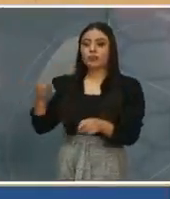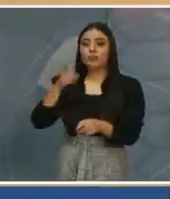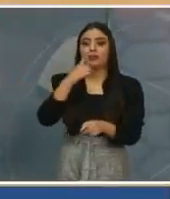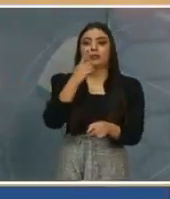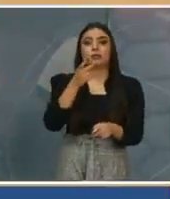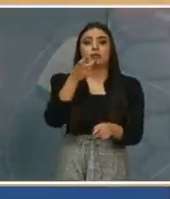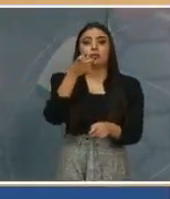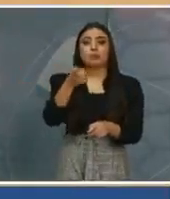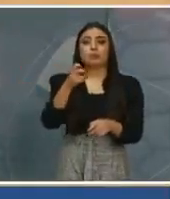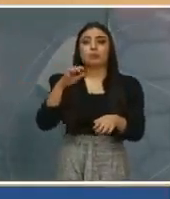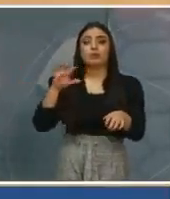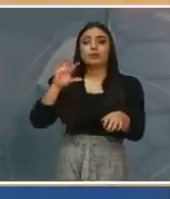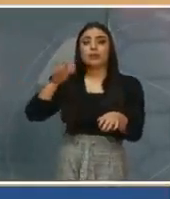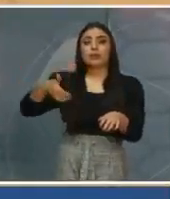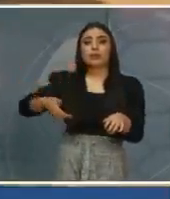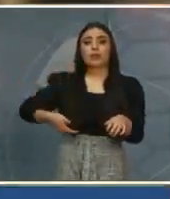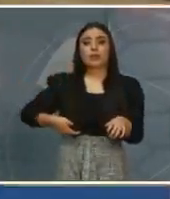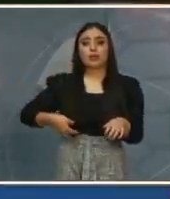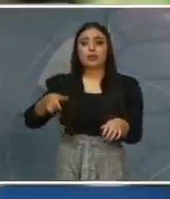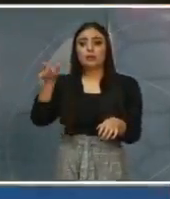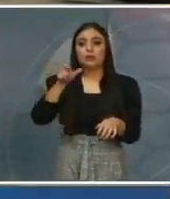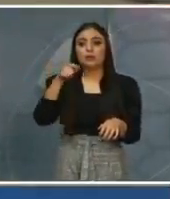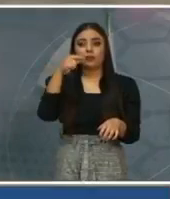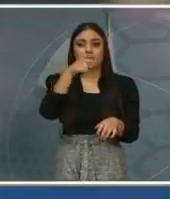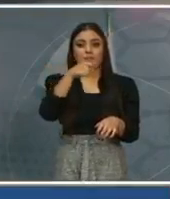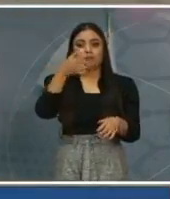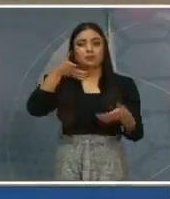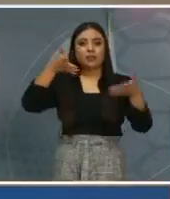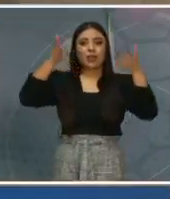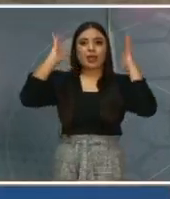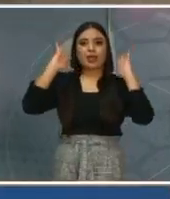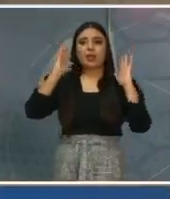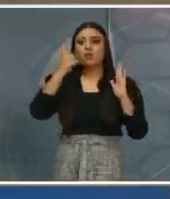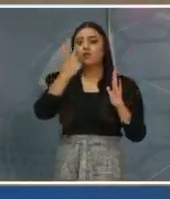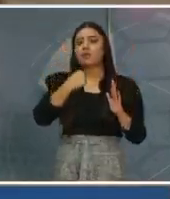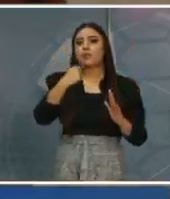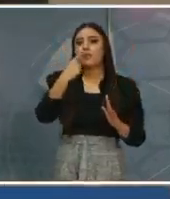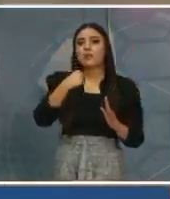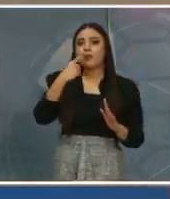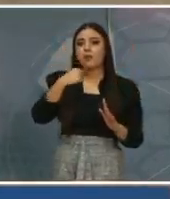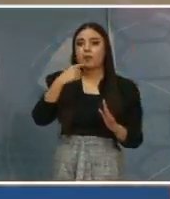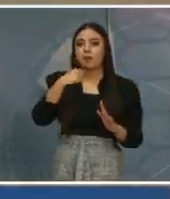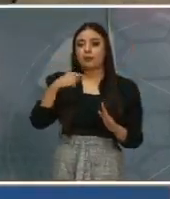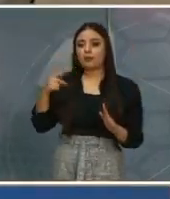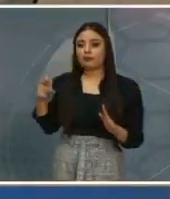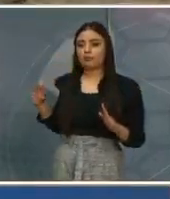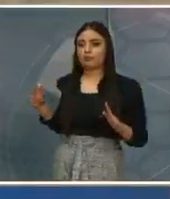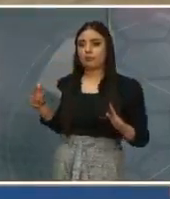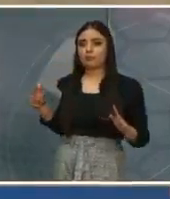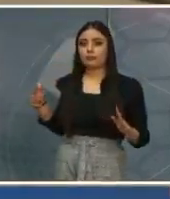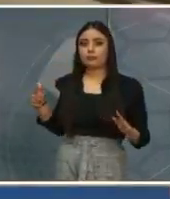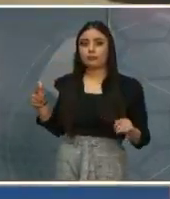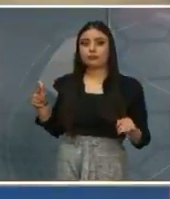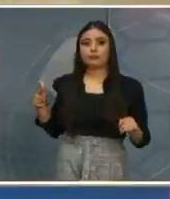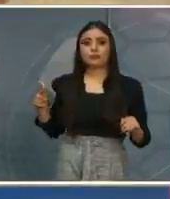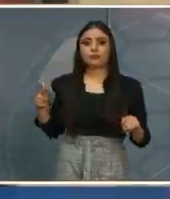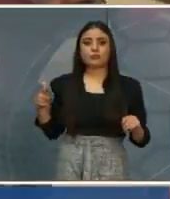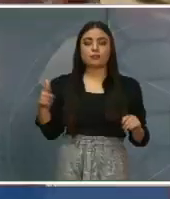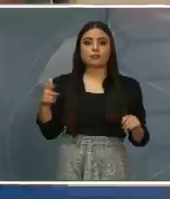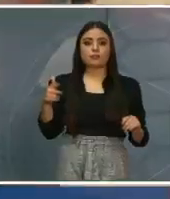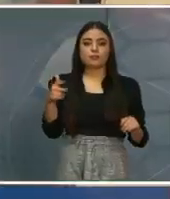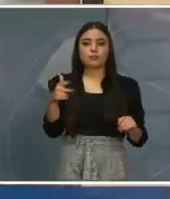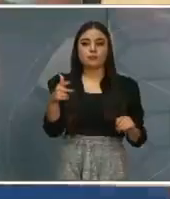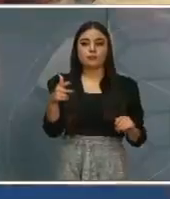cuando la camioneta que podemos ver en color rojo circulaba con orientación de lo que es poniente